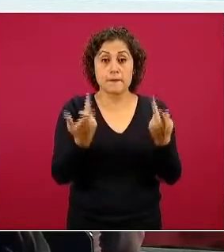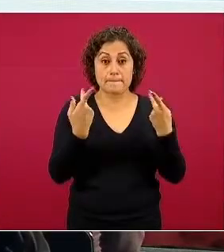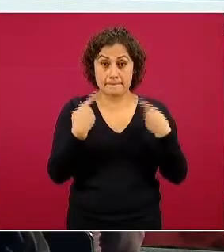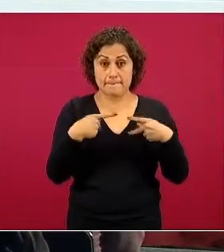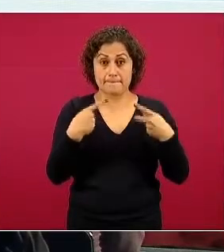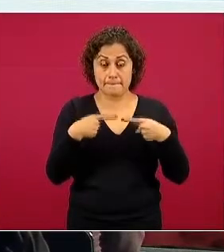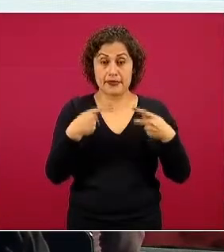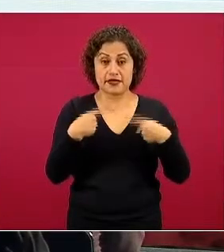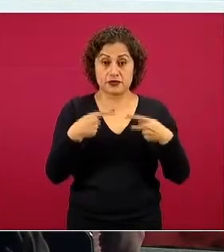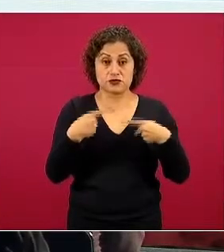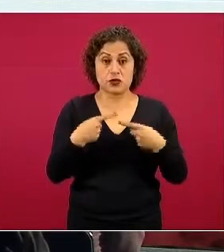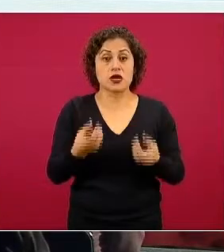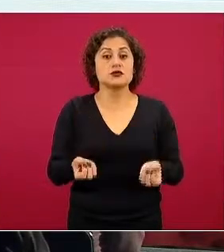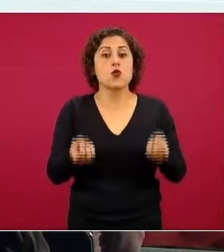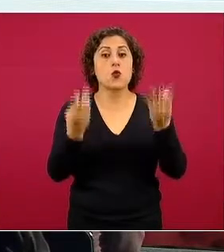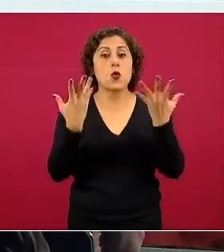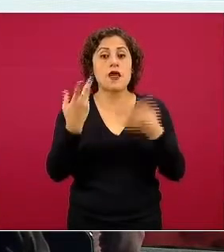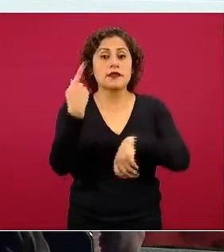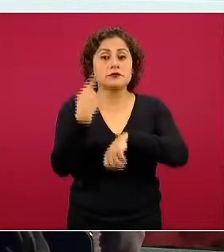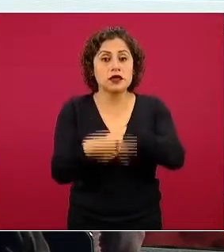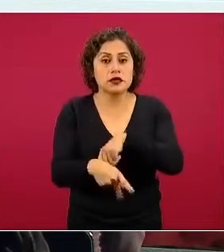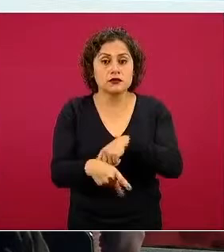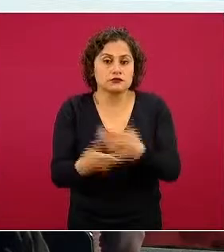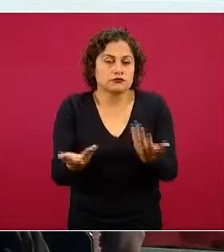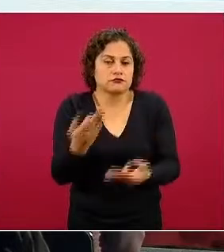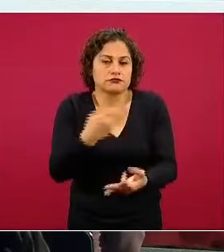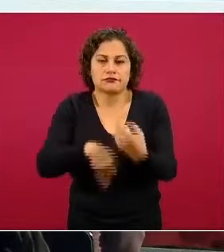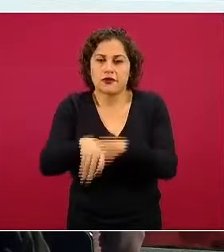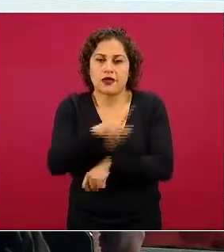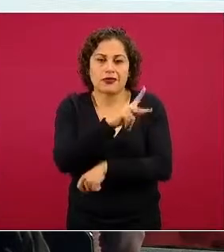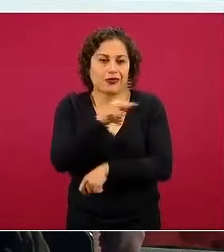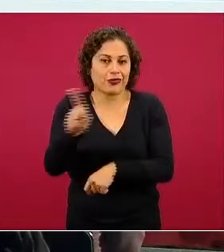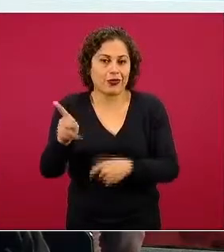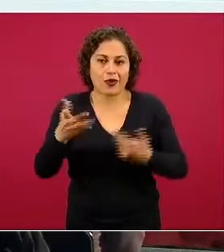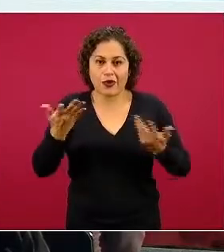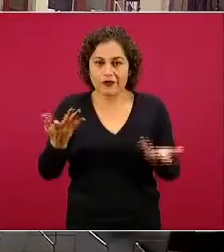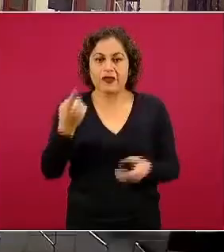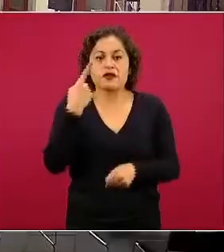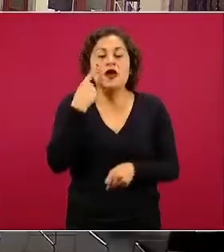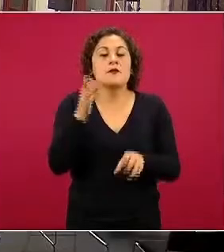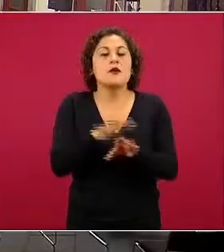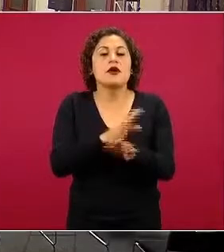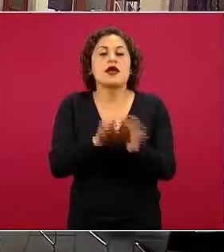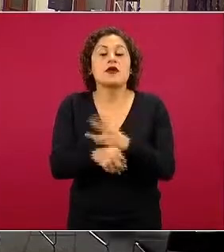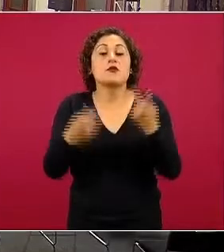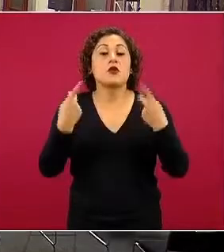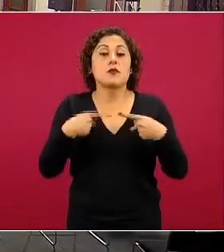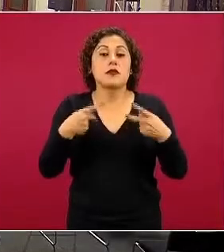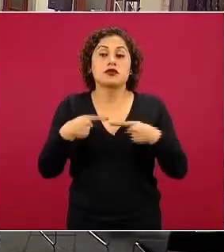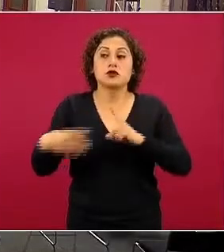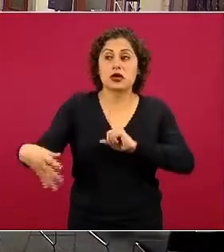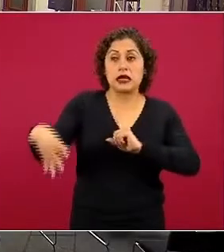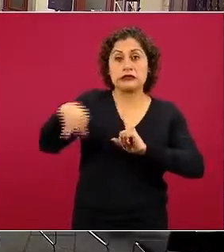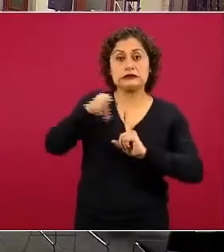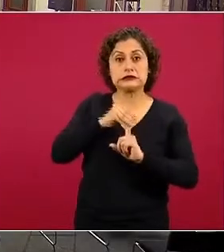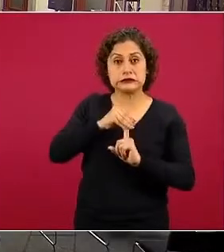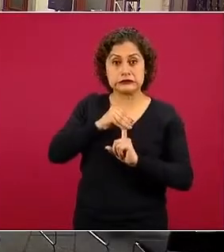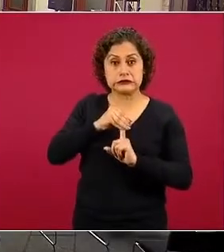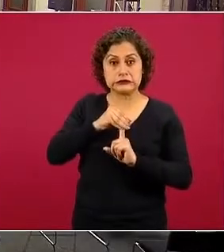personas que vivimos en el mundo. ¿Cuántos susceptibles al virus SARS-CoV-2 había en